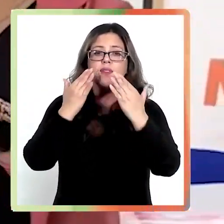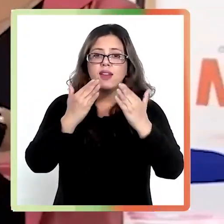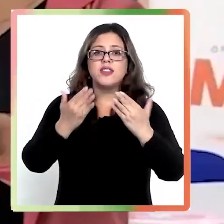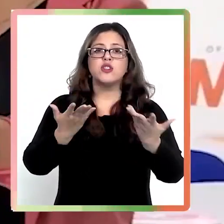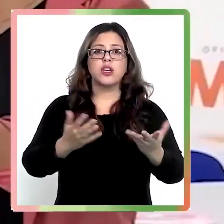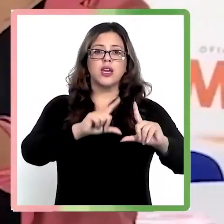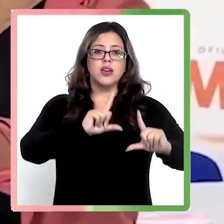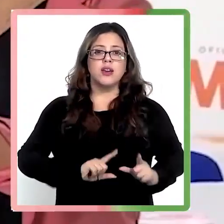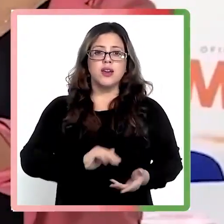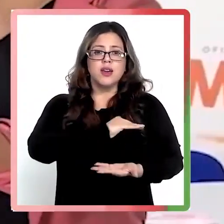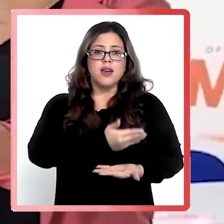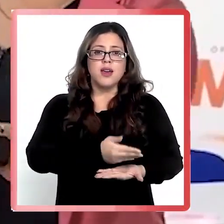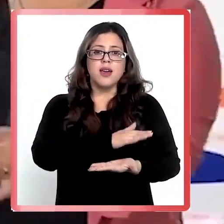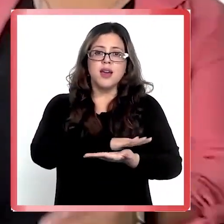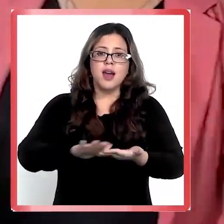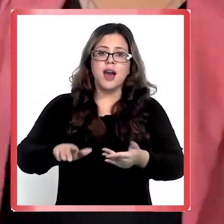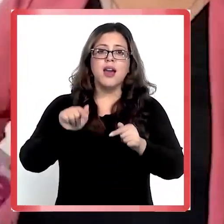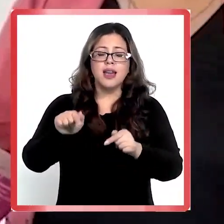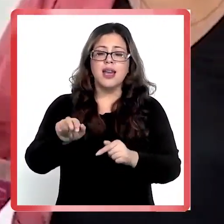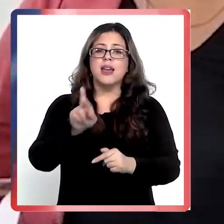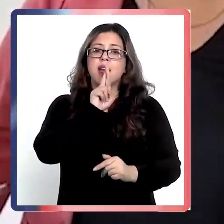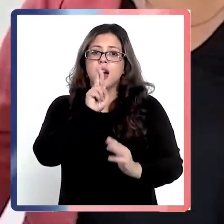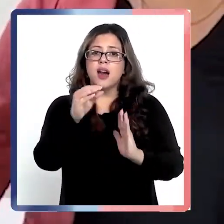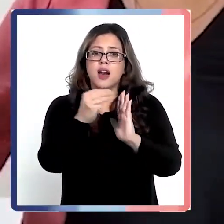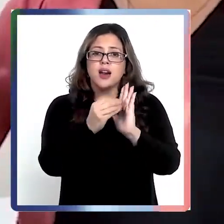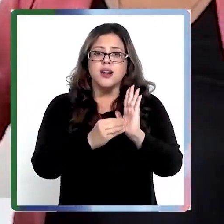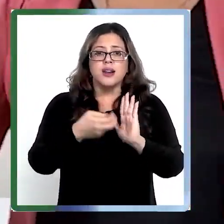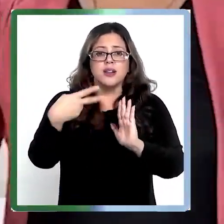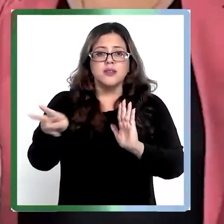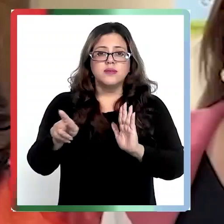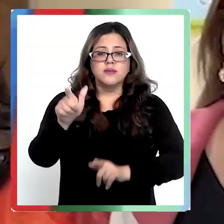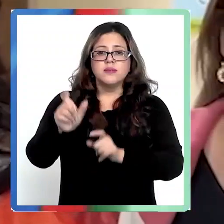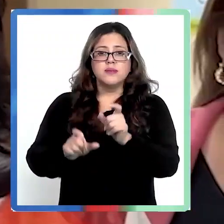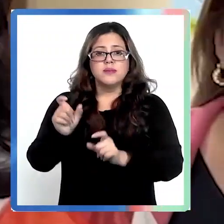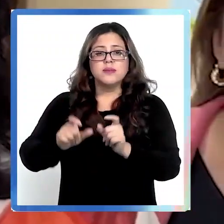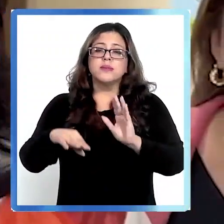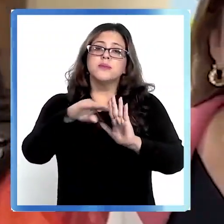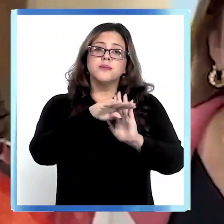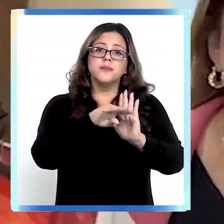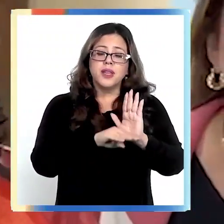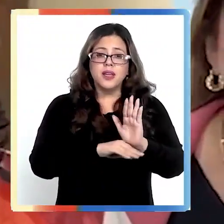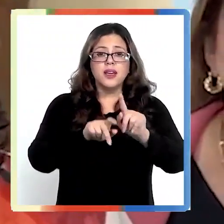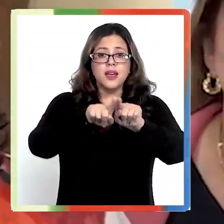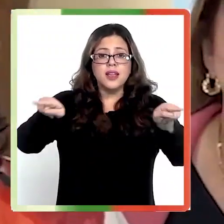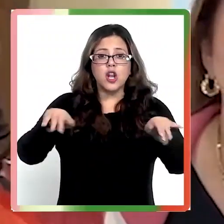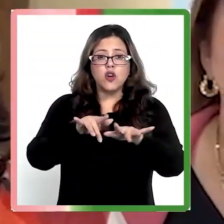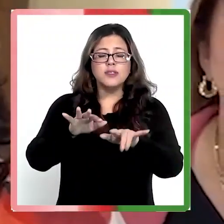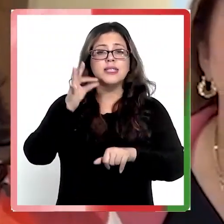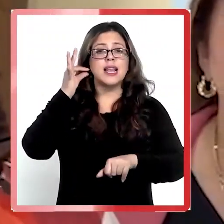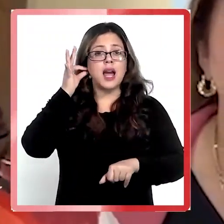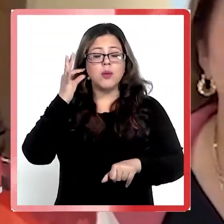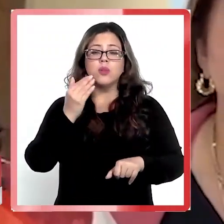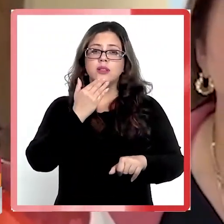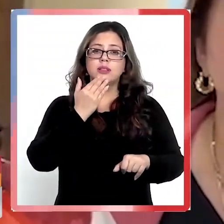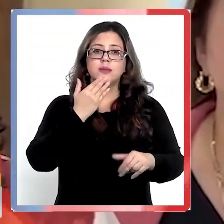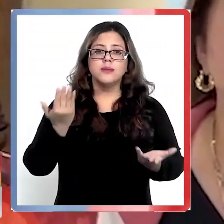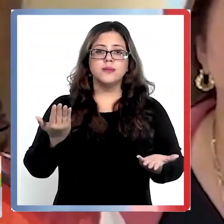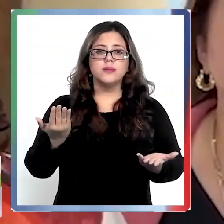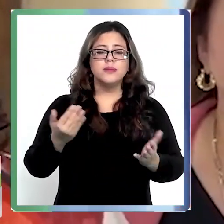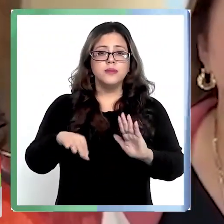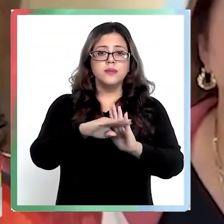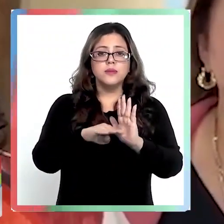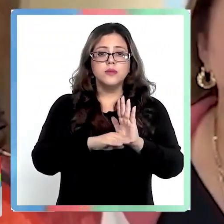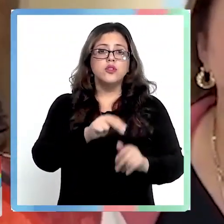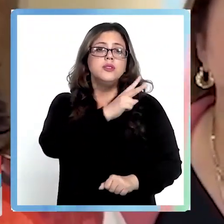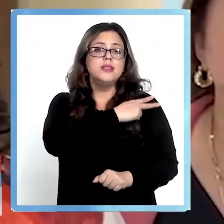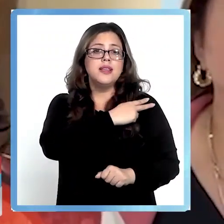exámenes gratuitos de mamografía y recibieron sus resultados. Usuarias de los programas, tanto de la Oficina de la Mujer como